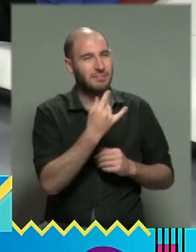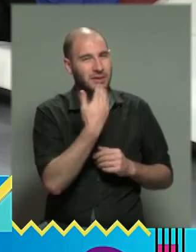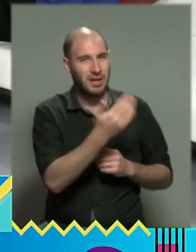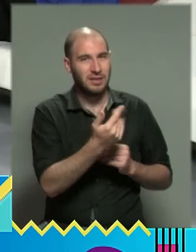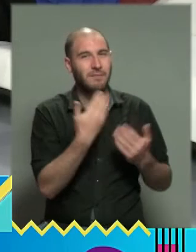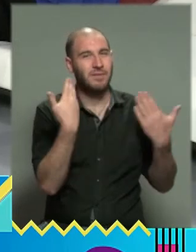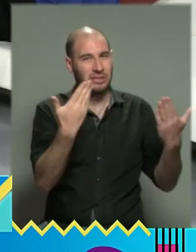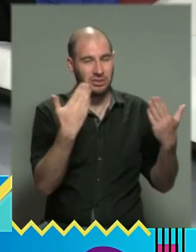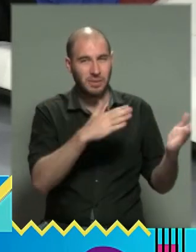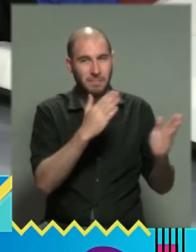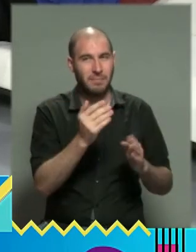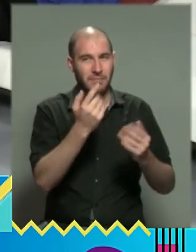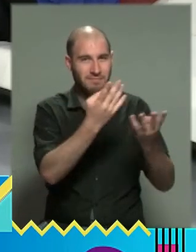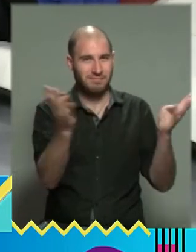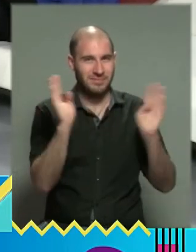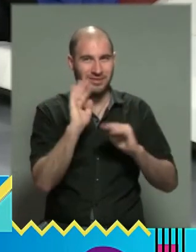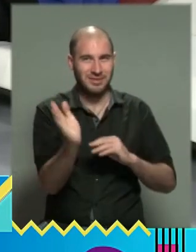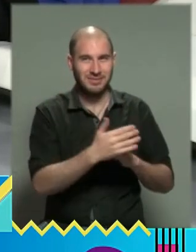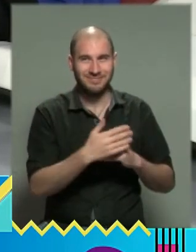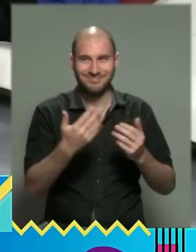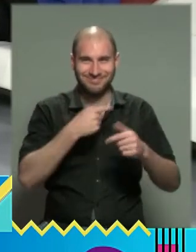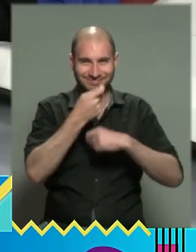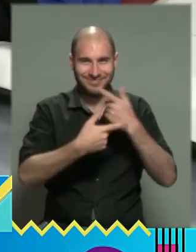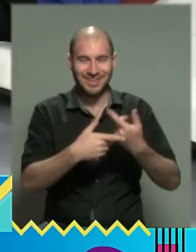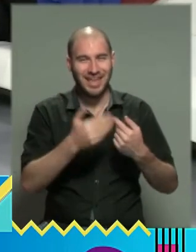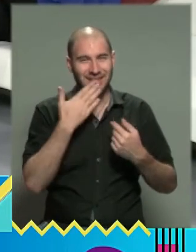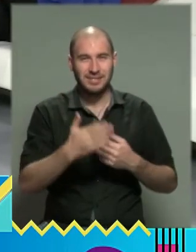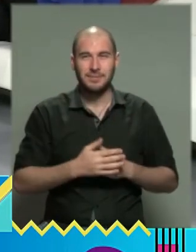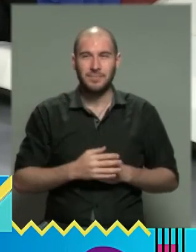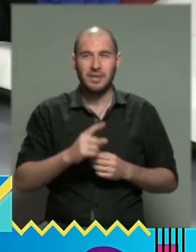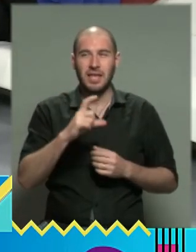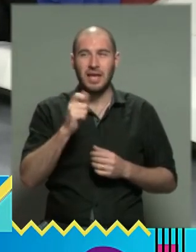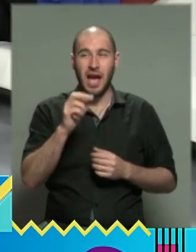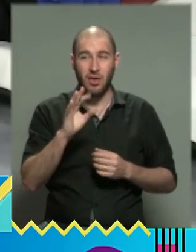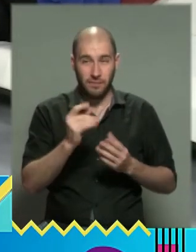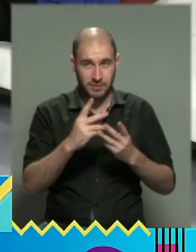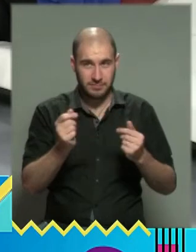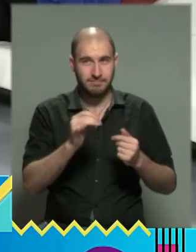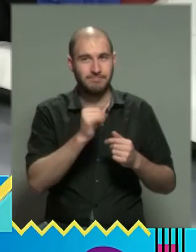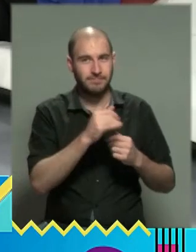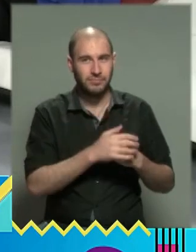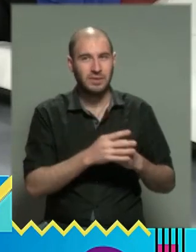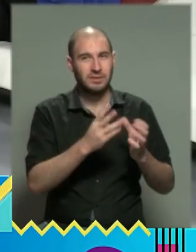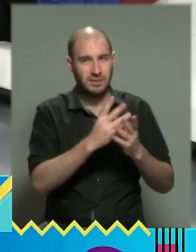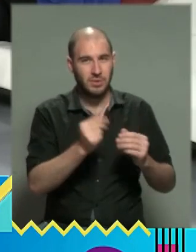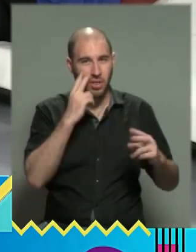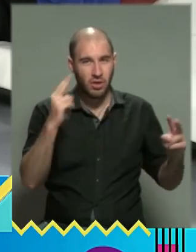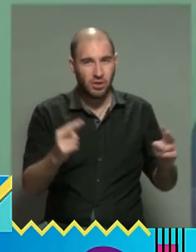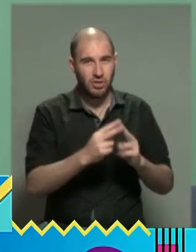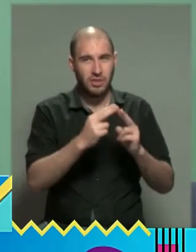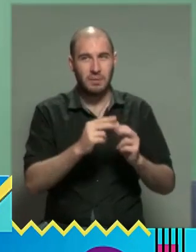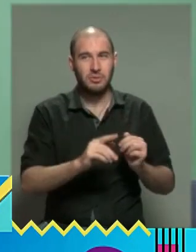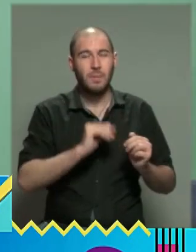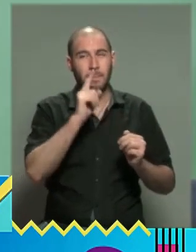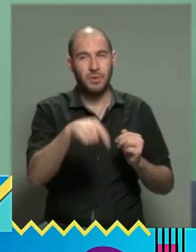invitación y felicitaciones por la escenografía. Muchísimas gracias. Caro, ¿cierre? Sí, bueno, cerramos. Nos encontramos entonces